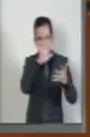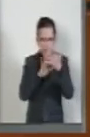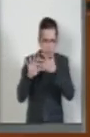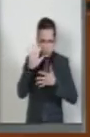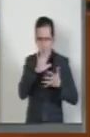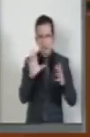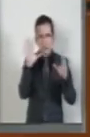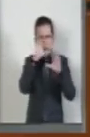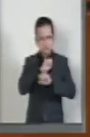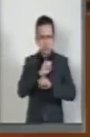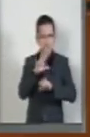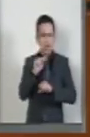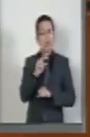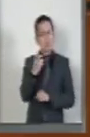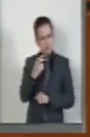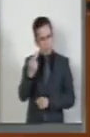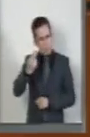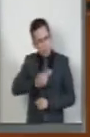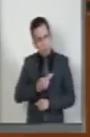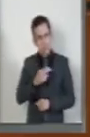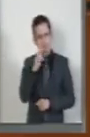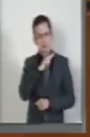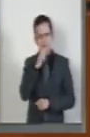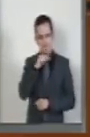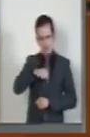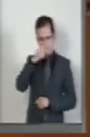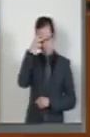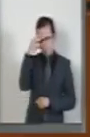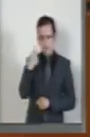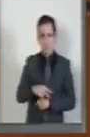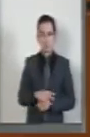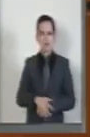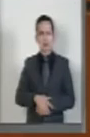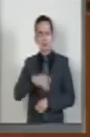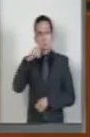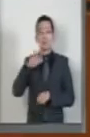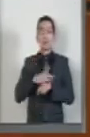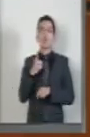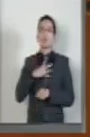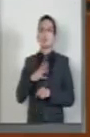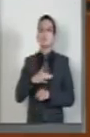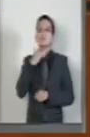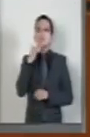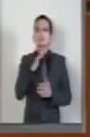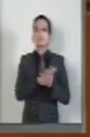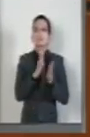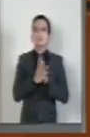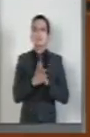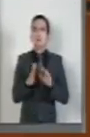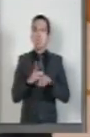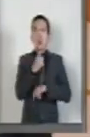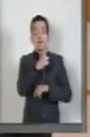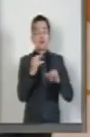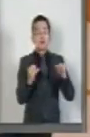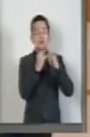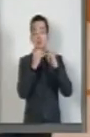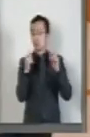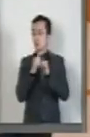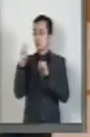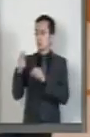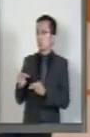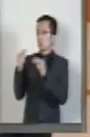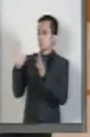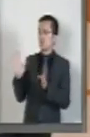y una urgencia en este país. La corrupción institucionalizada se debe acabar. Las